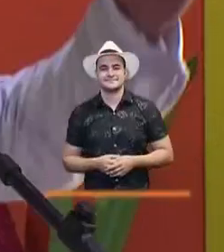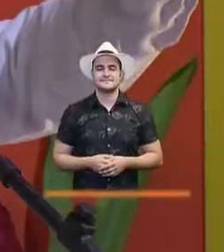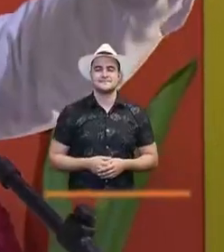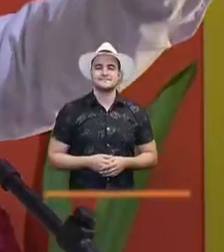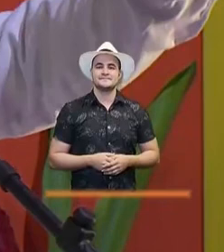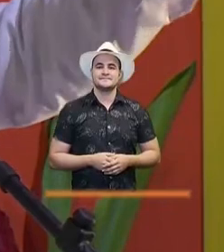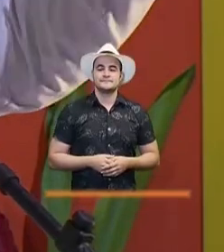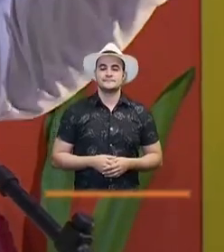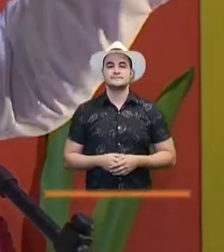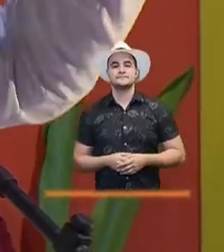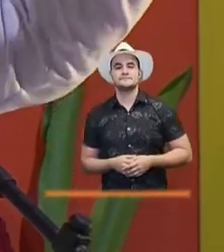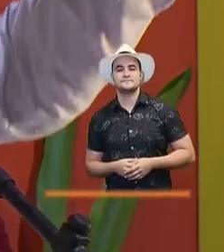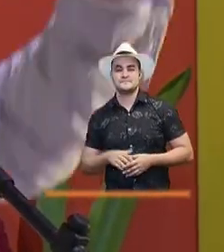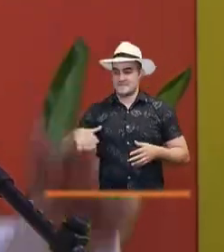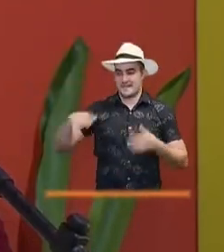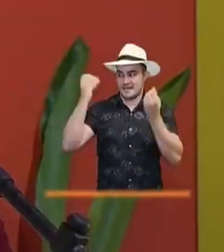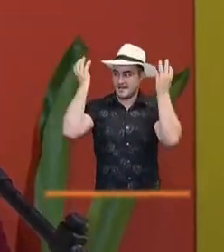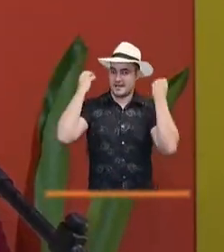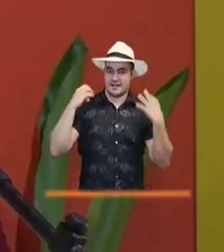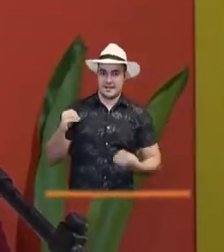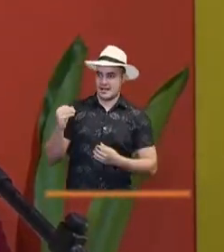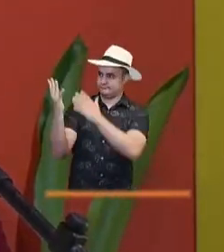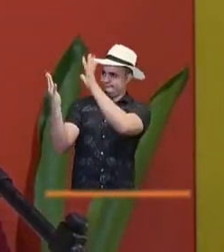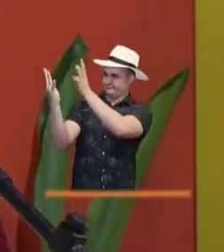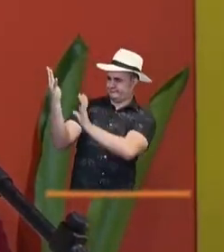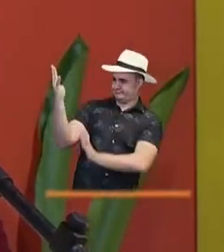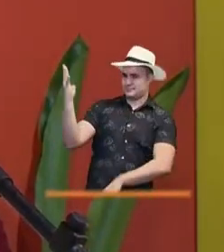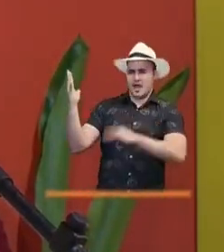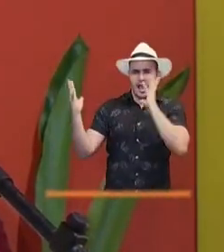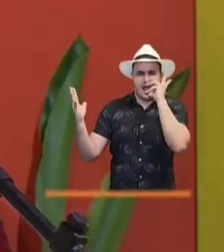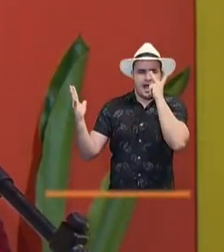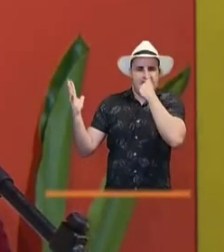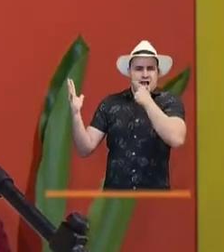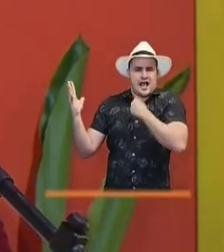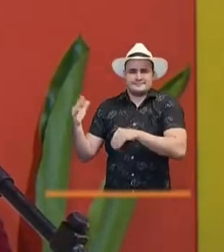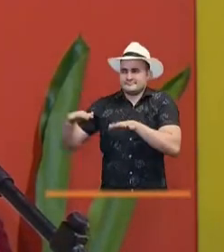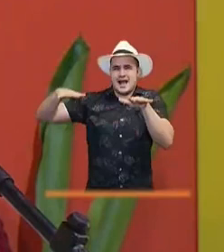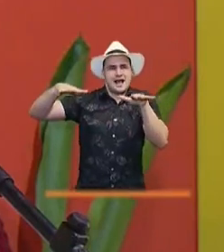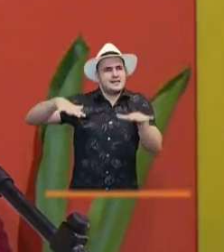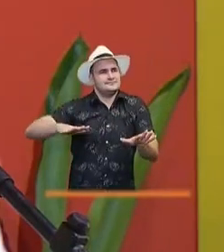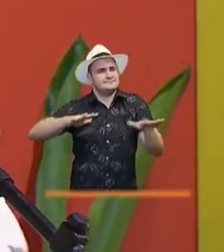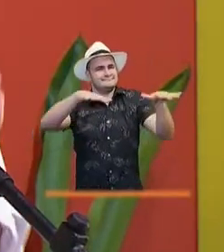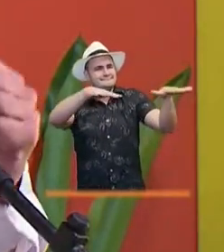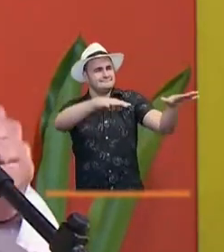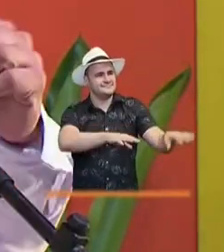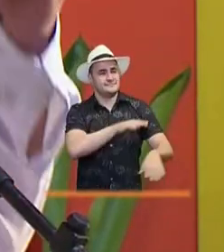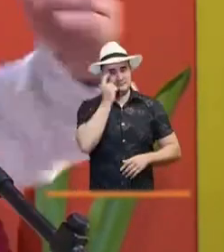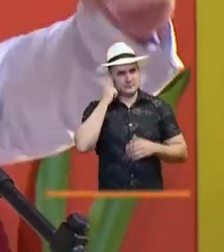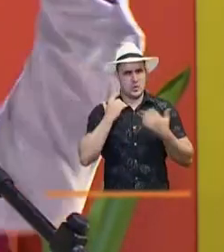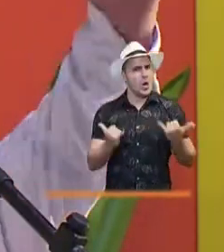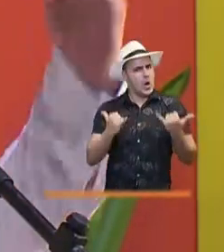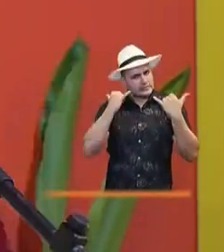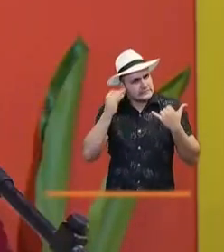La belleza en la silleta, James Steven Alzate, que esto aquí